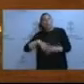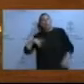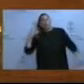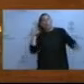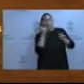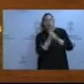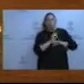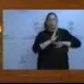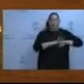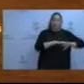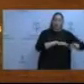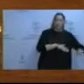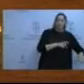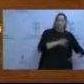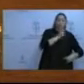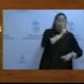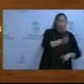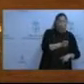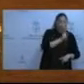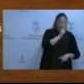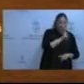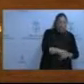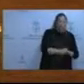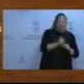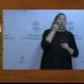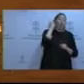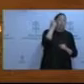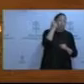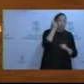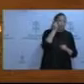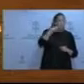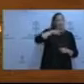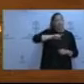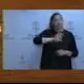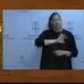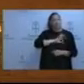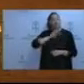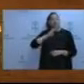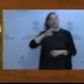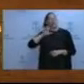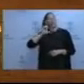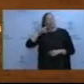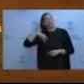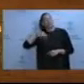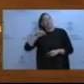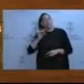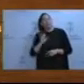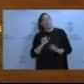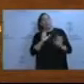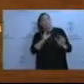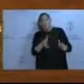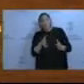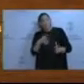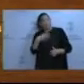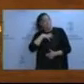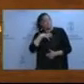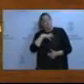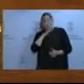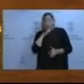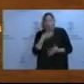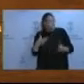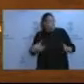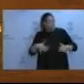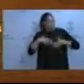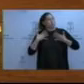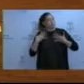de los comunistas y del señor Prendes. No se pudo aprobar y, por lo tanto, pues me llama podersemente la atención o me sorprende gratamente